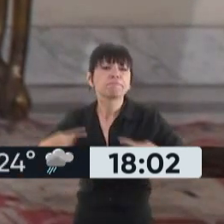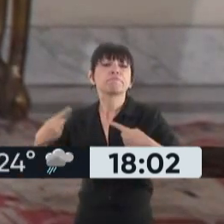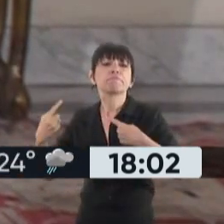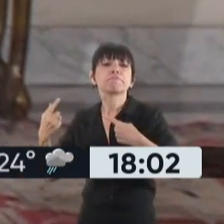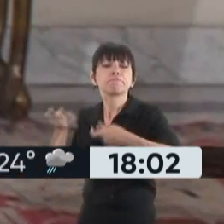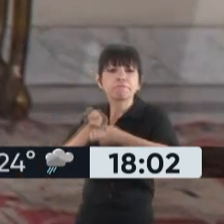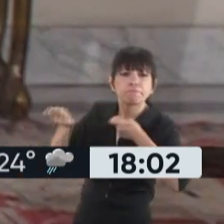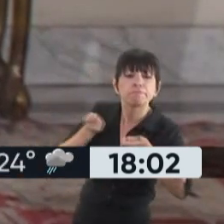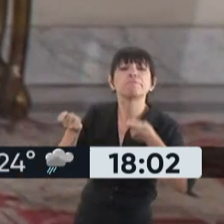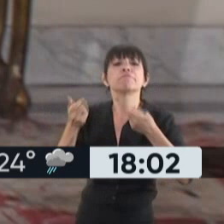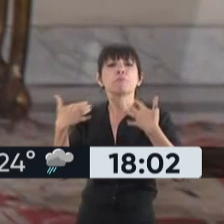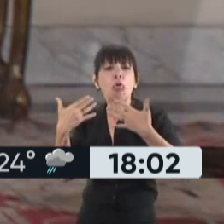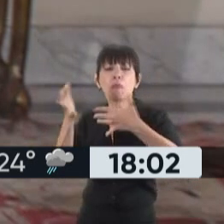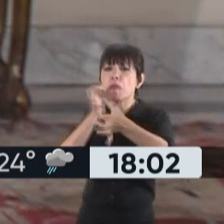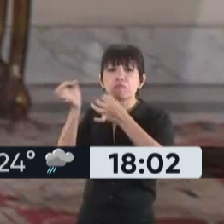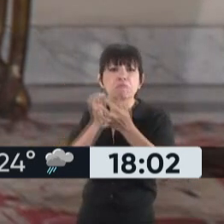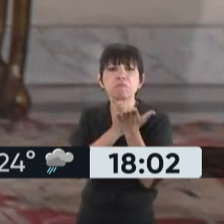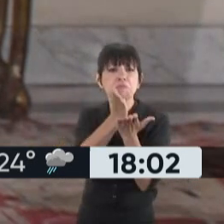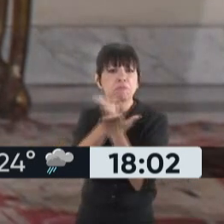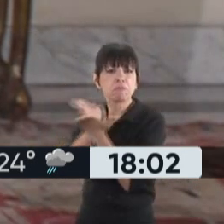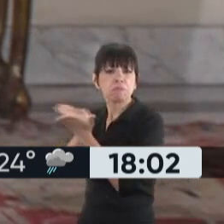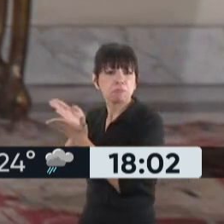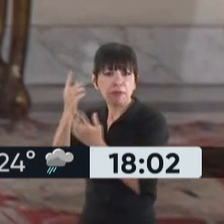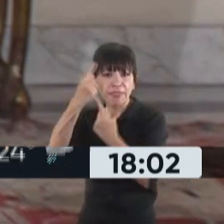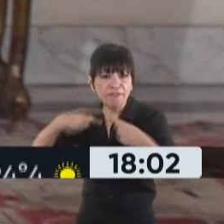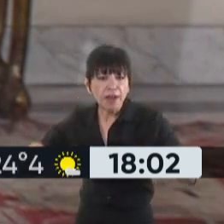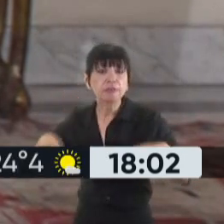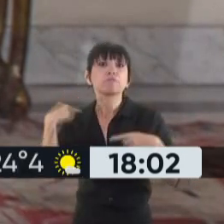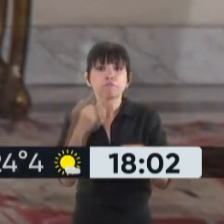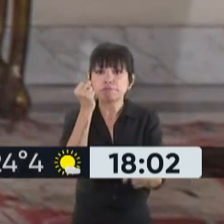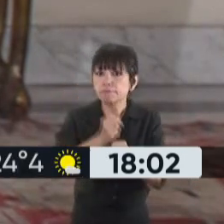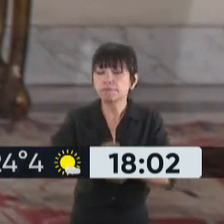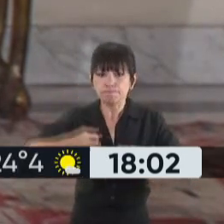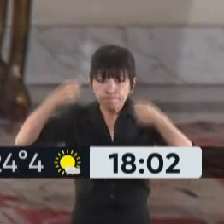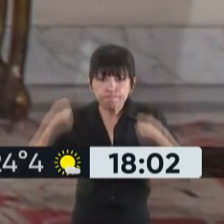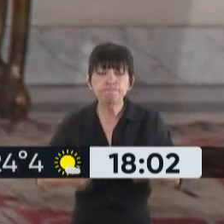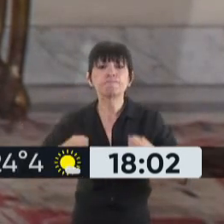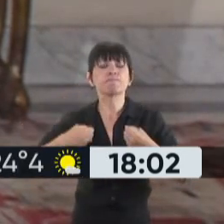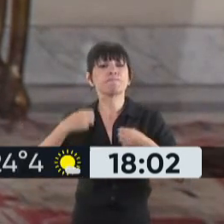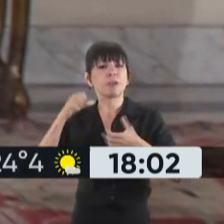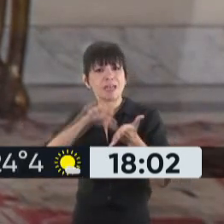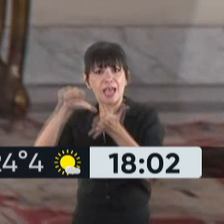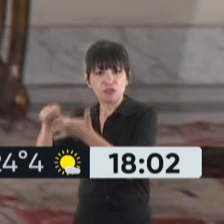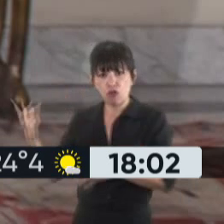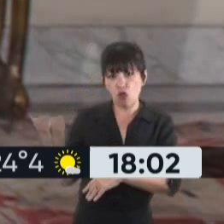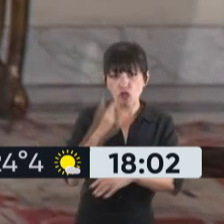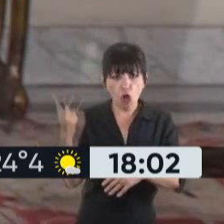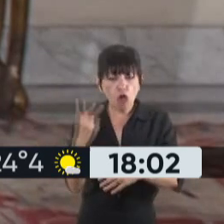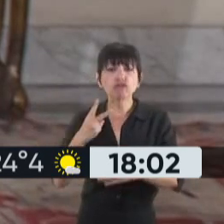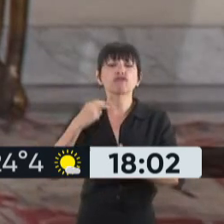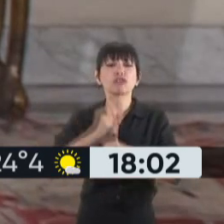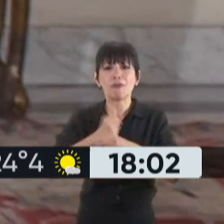dialogar en múltiples áreas y avanzar con firmeza en el trabajo binacional que ha sido exitoso en las últimas